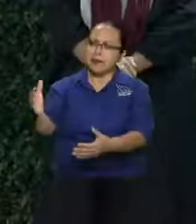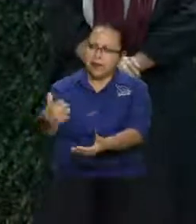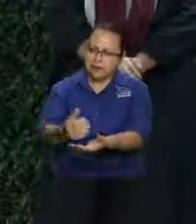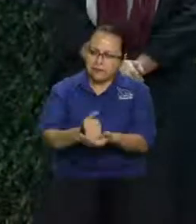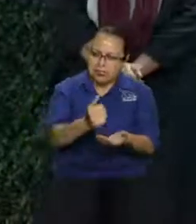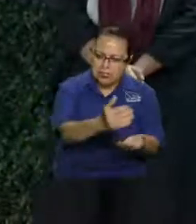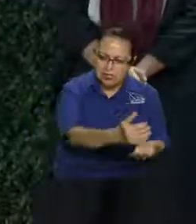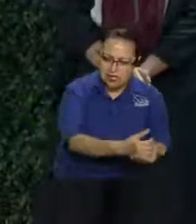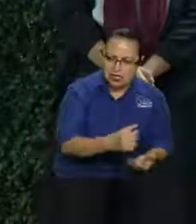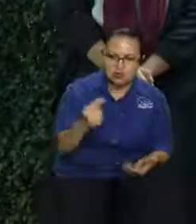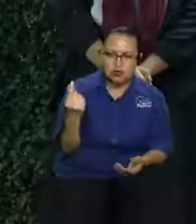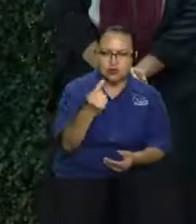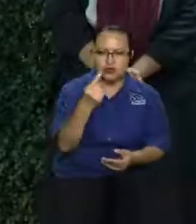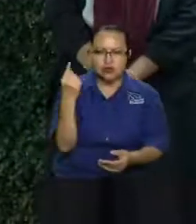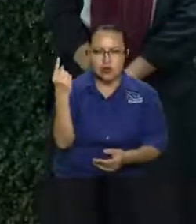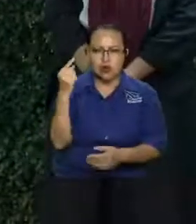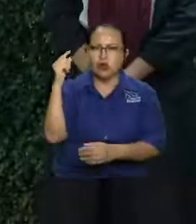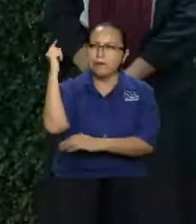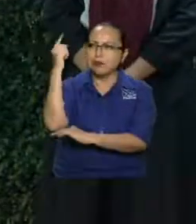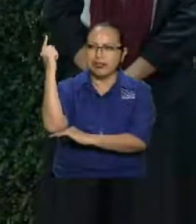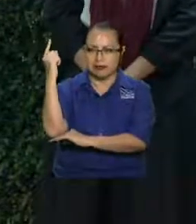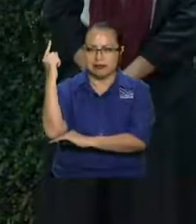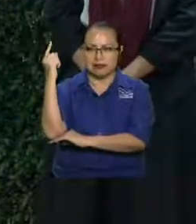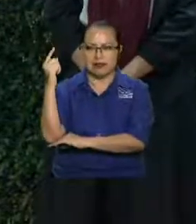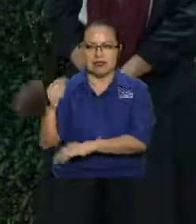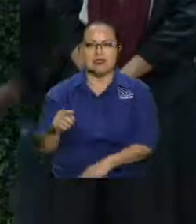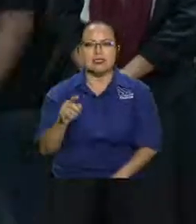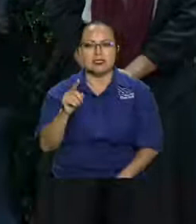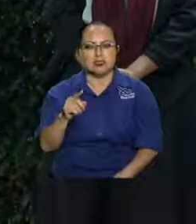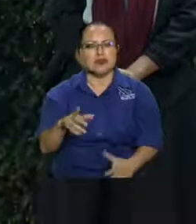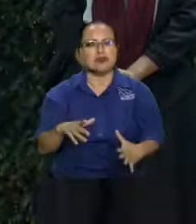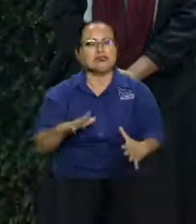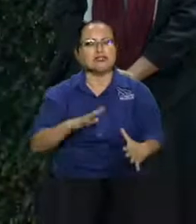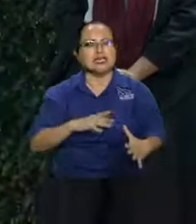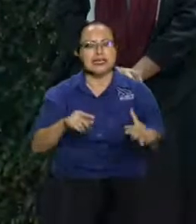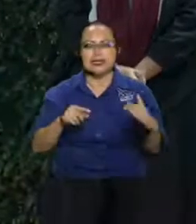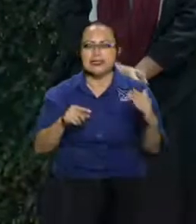lo necesario si es que estás atravesando alguna necesidad.